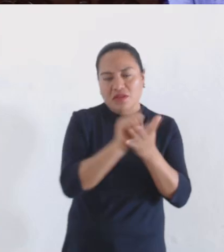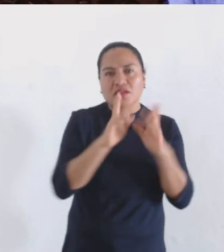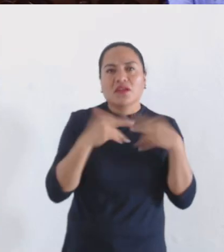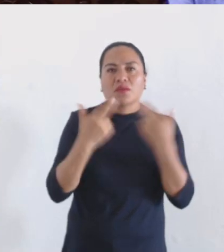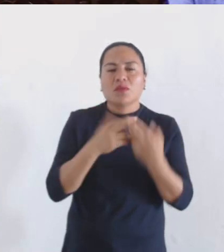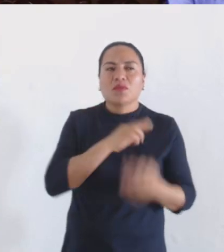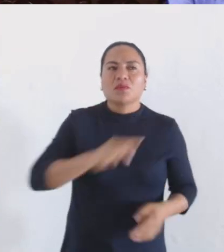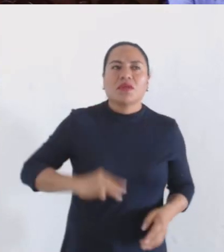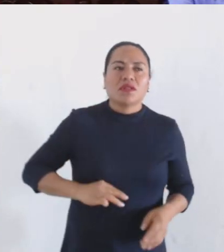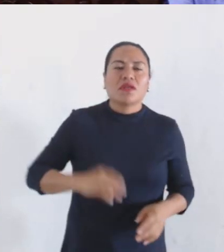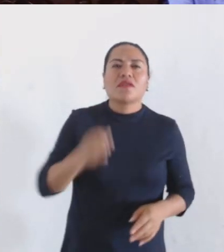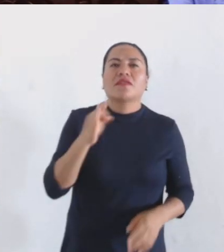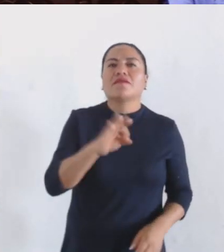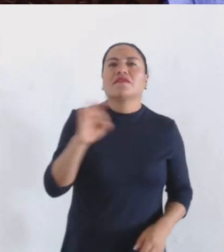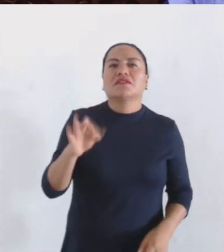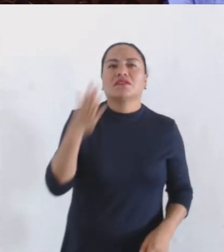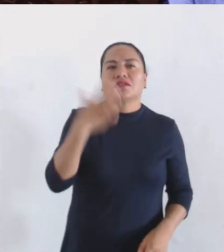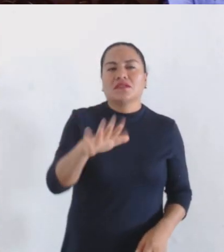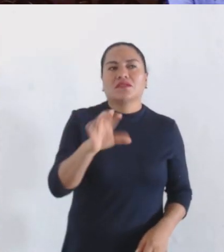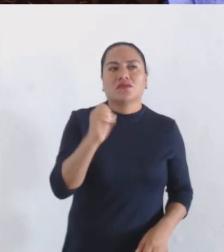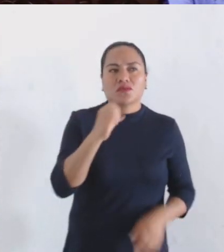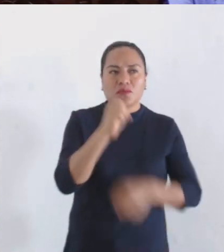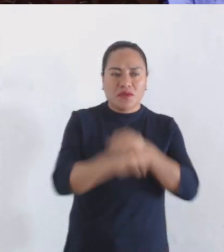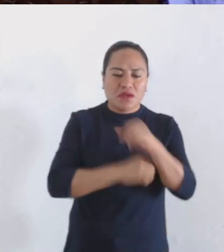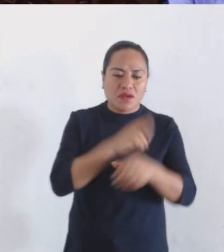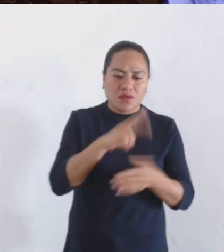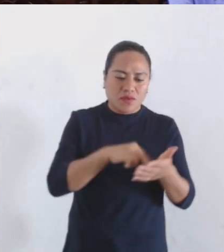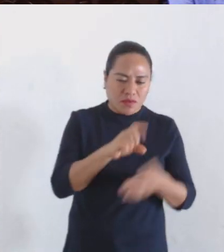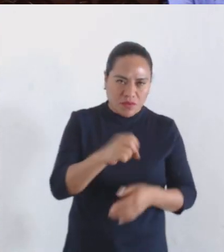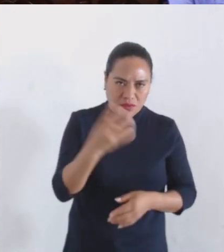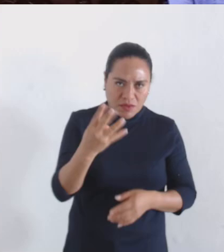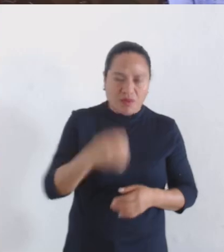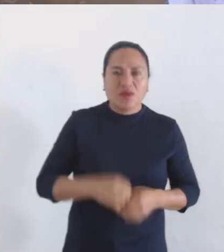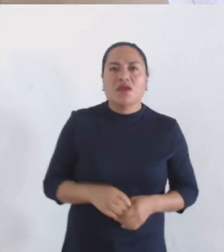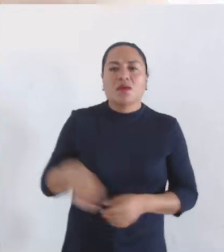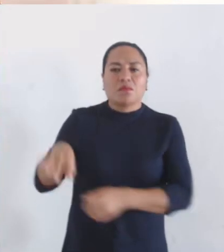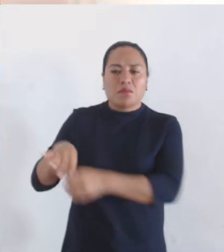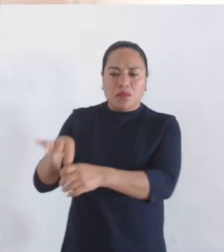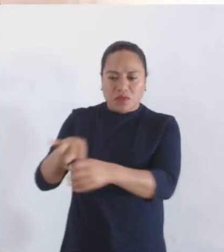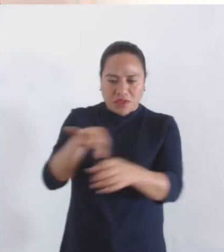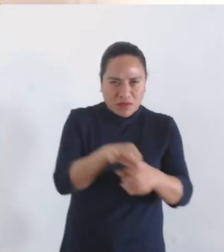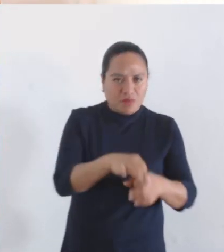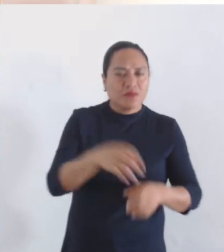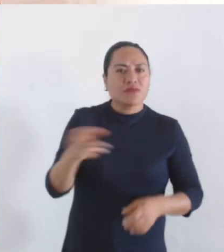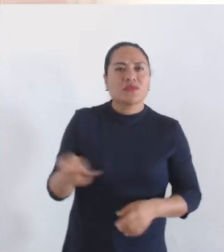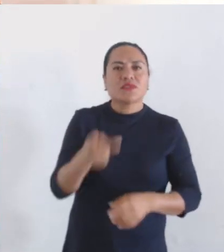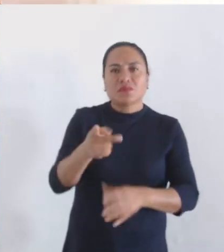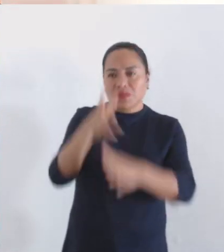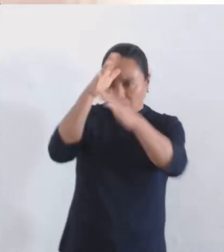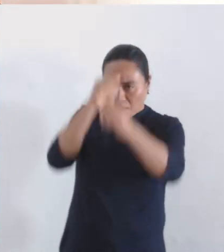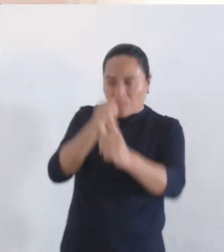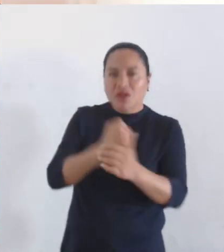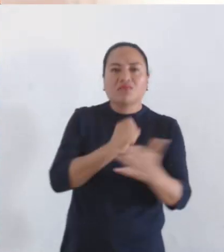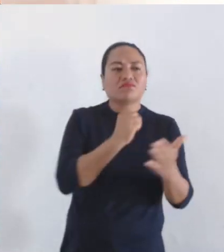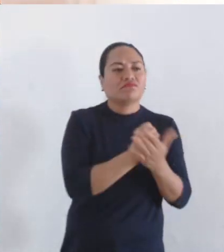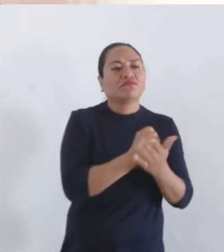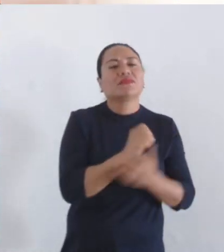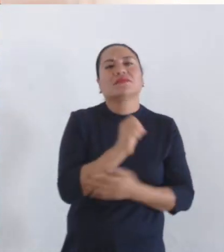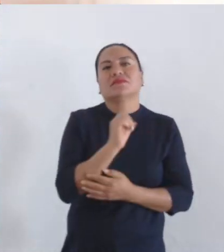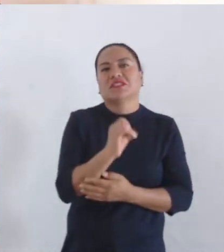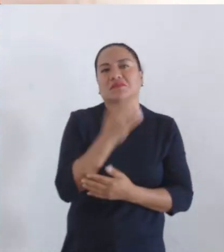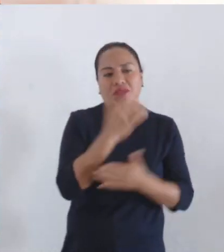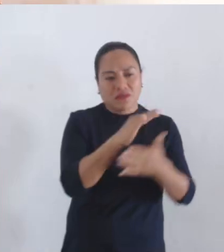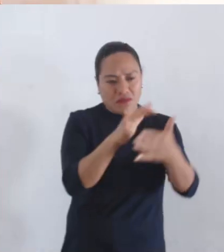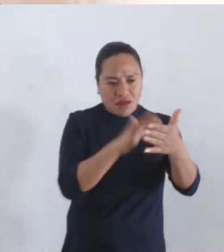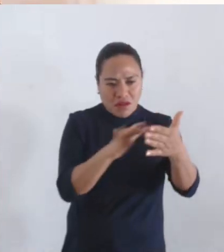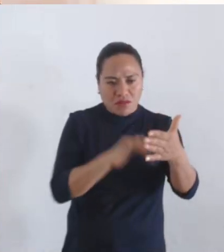sesión ordinaria de Cabildo, de fecha 10 de octubre del año 2024. En votación económica, se pregunta si es de aprobarse la dispensa de la